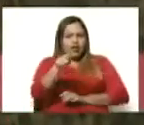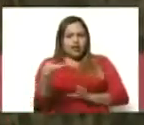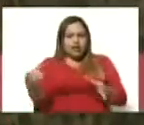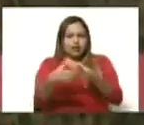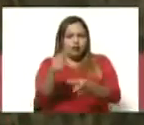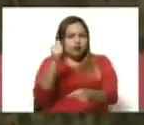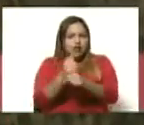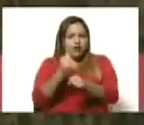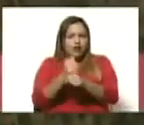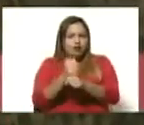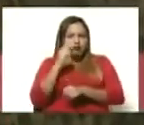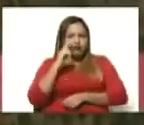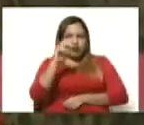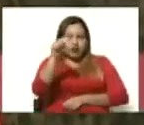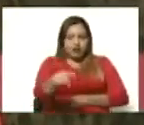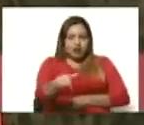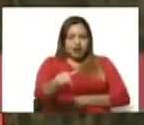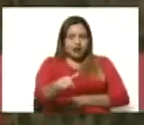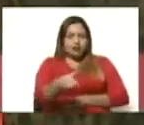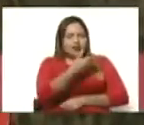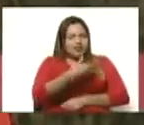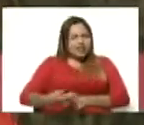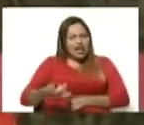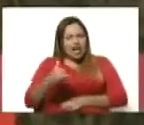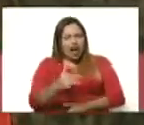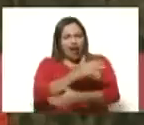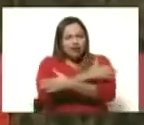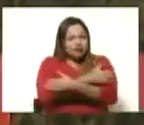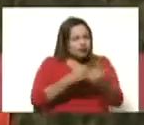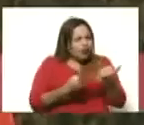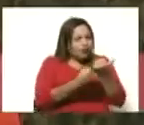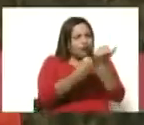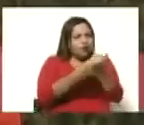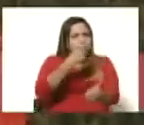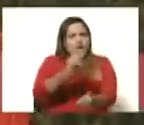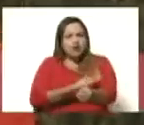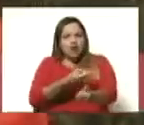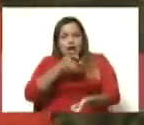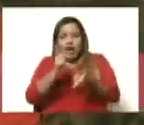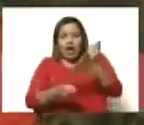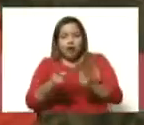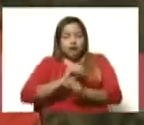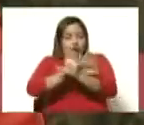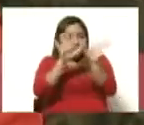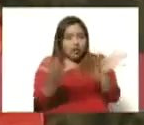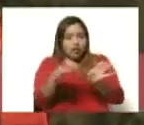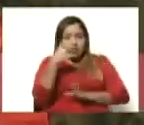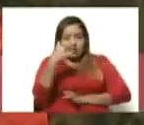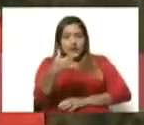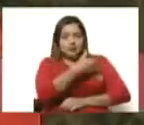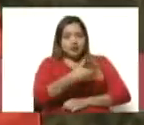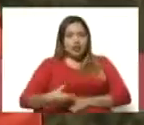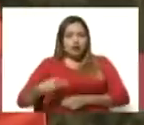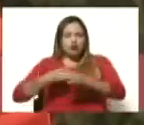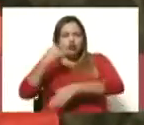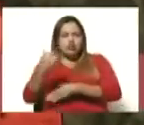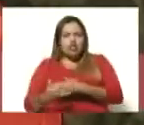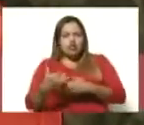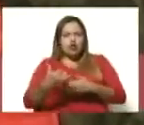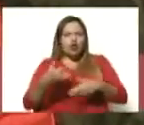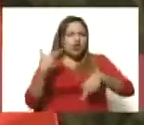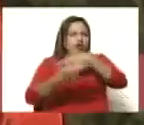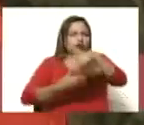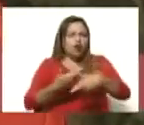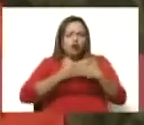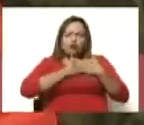que usted ve acá, presidente, le dio ese abrazo de solidaridad, de hermandad. Si hay algo que define, presidente, nuestro proyecto revolucionario es